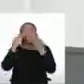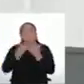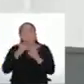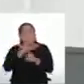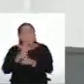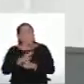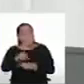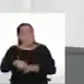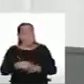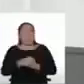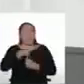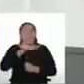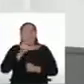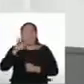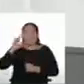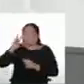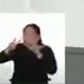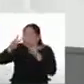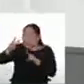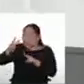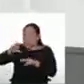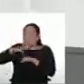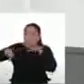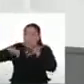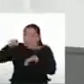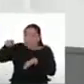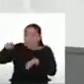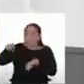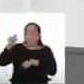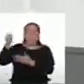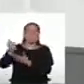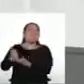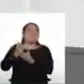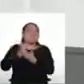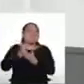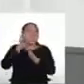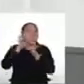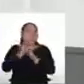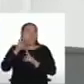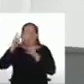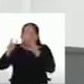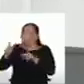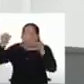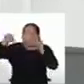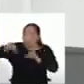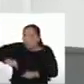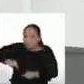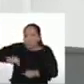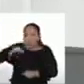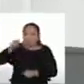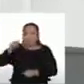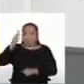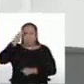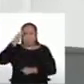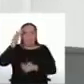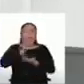Sus acciones te pueden servir de ejemplo. Y si ves que alguien está haciendo un mal uso del recurso, puedes tomarlo